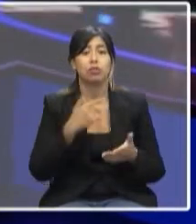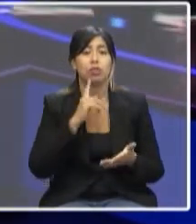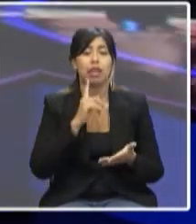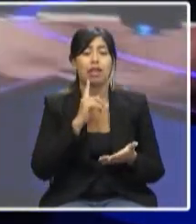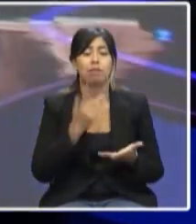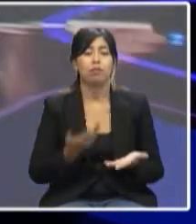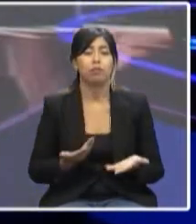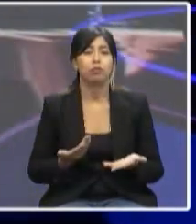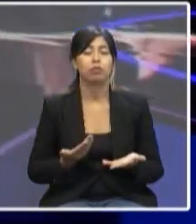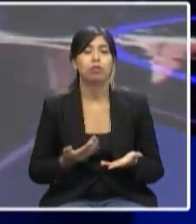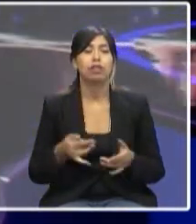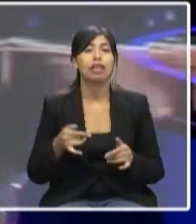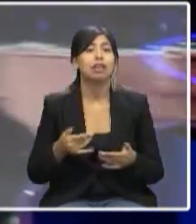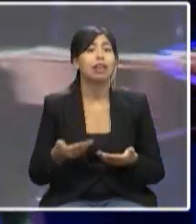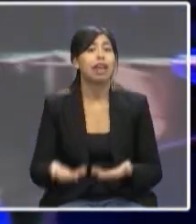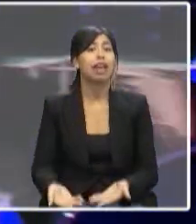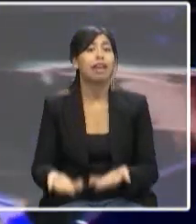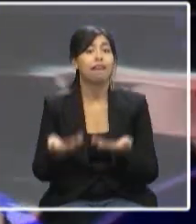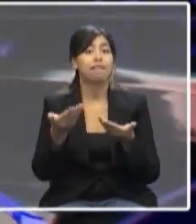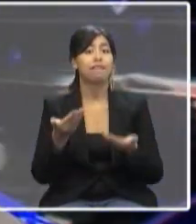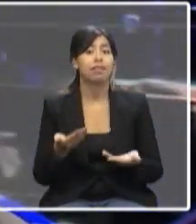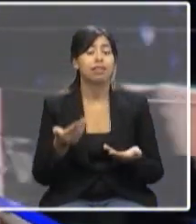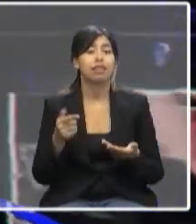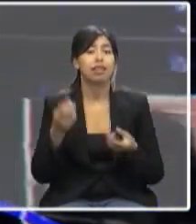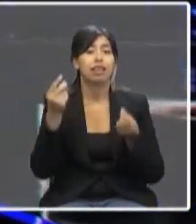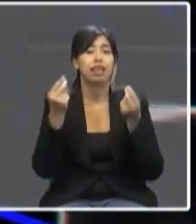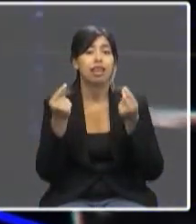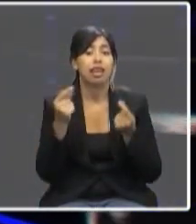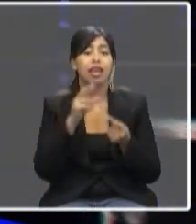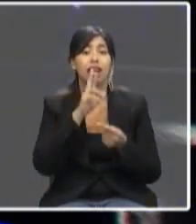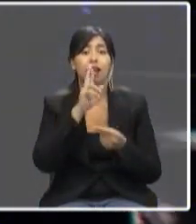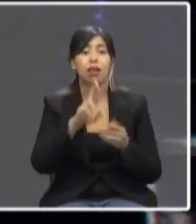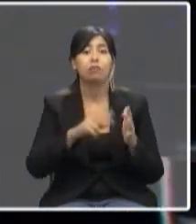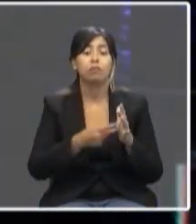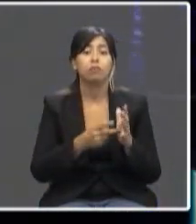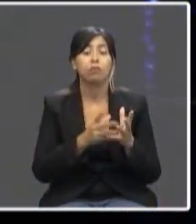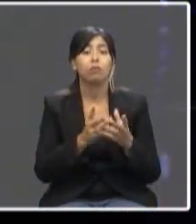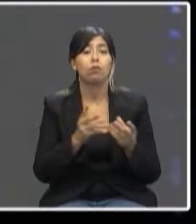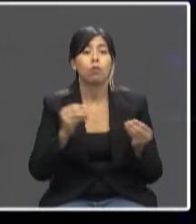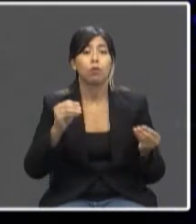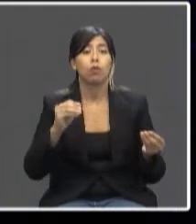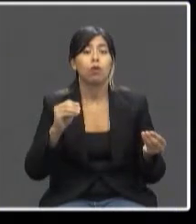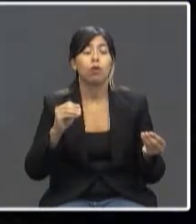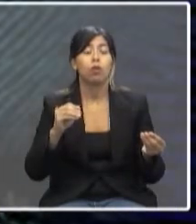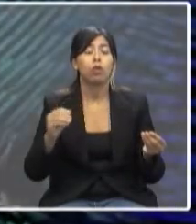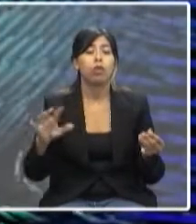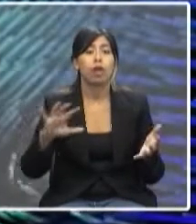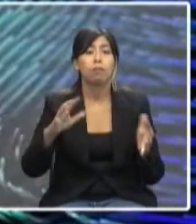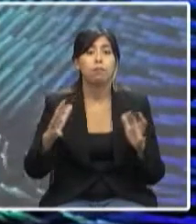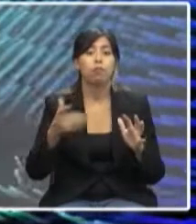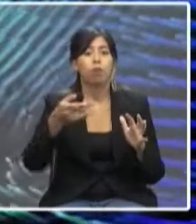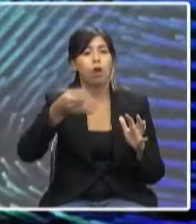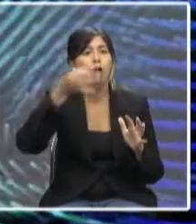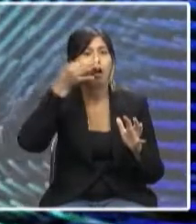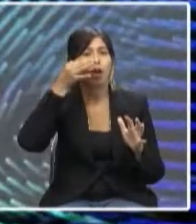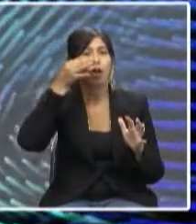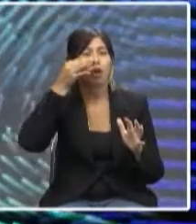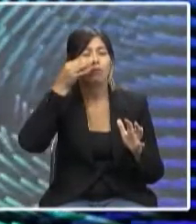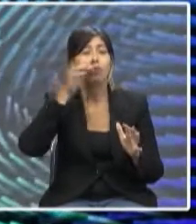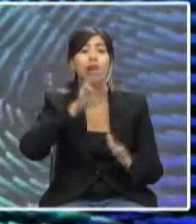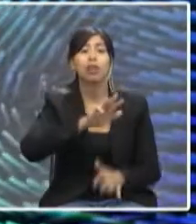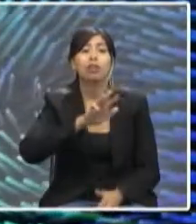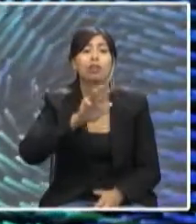Y la invitación para crear soluciones masivas en el mundo es de observando, donde el